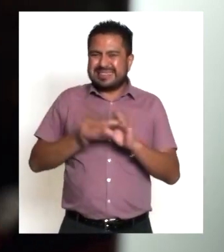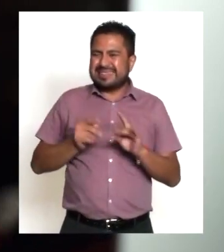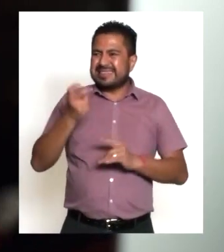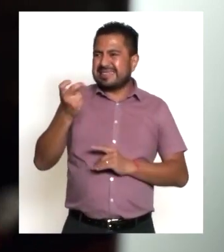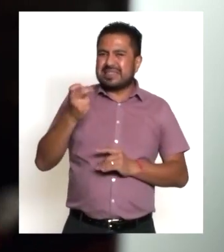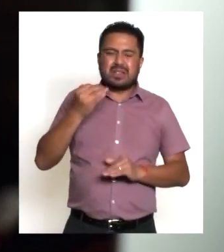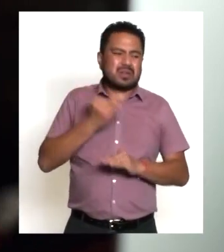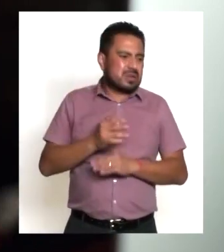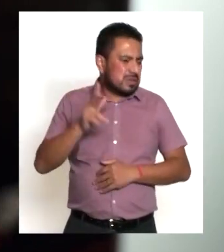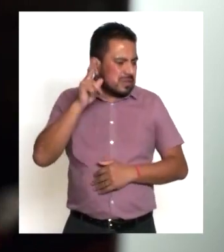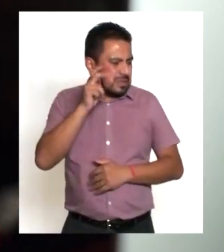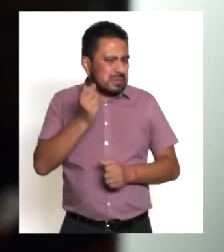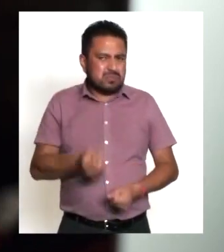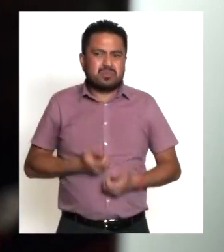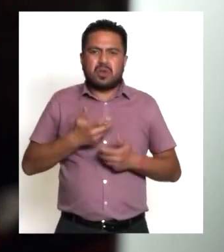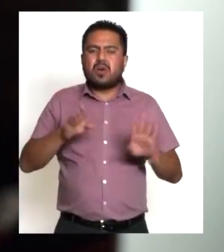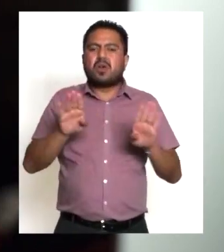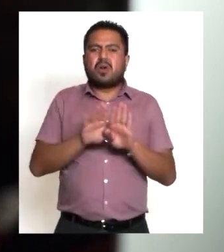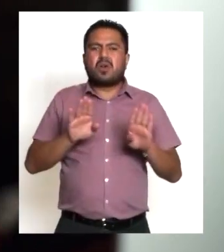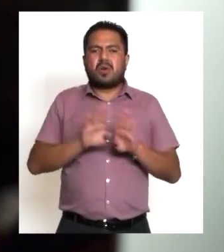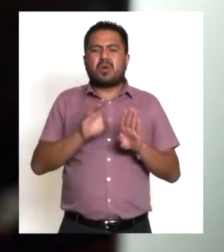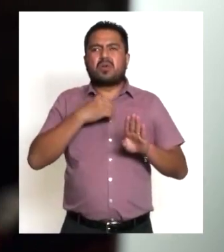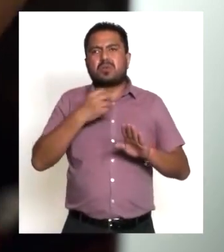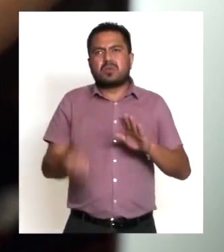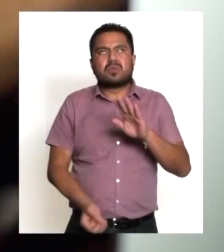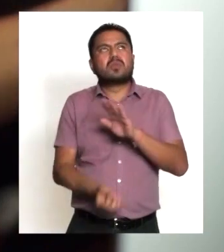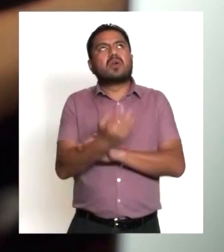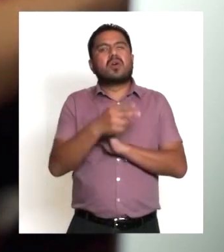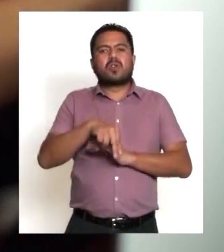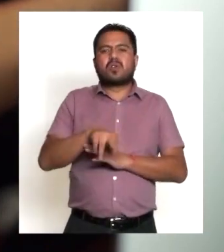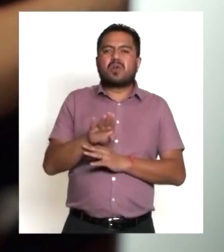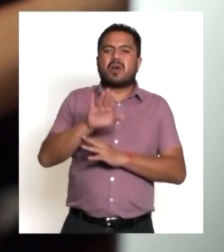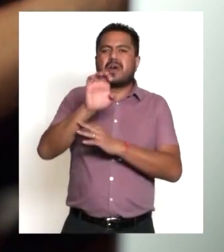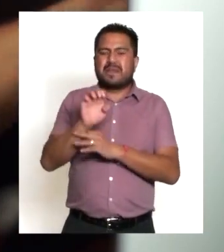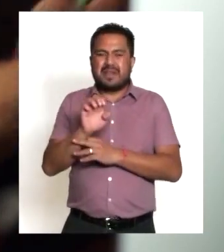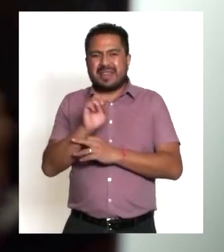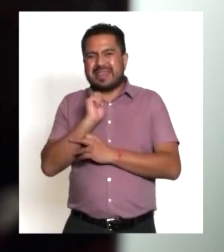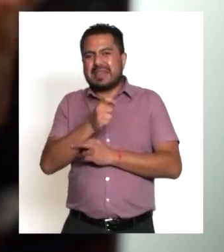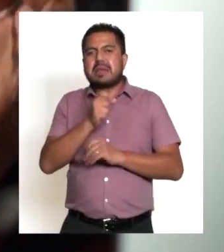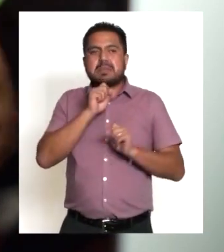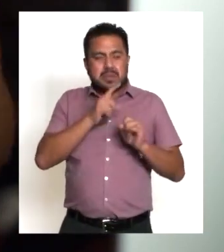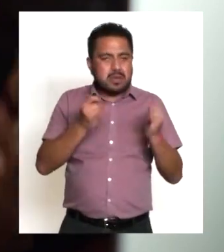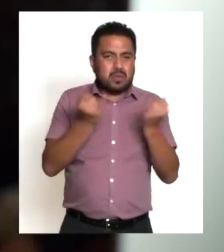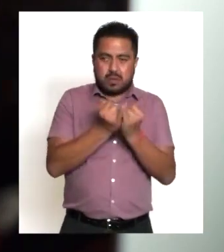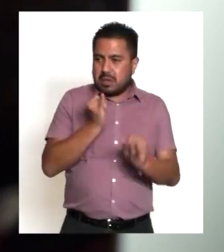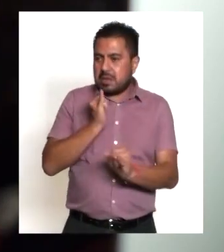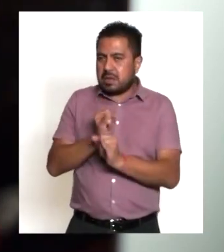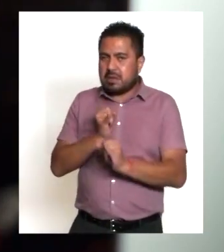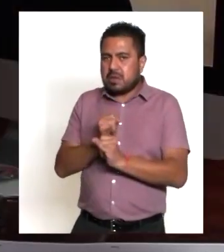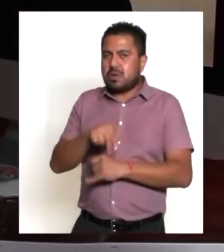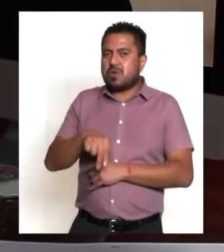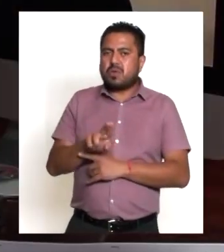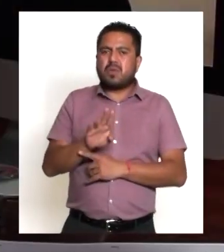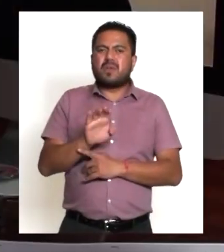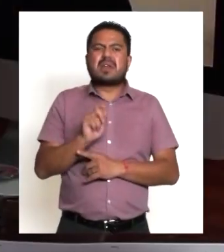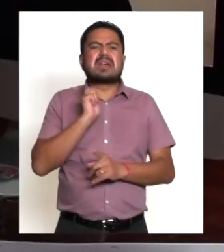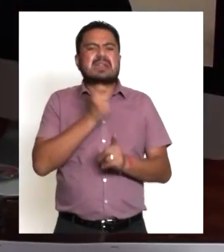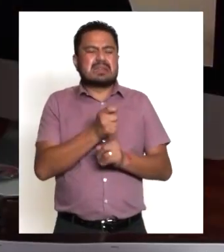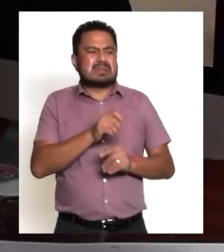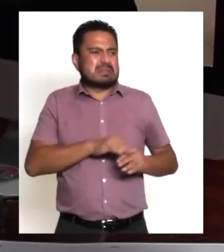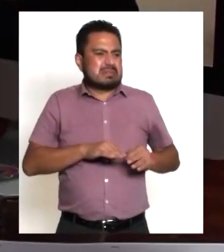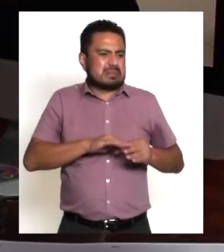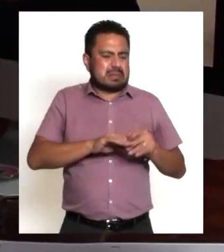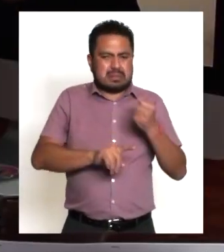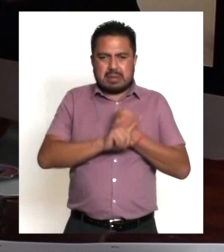veces escuchamos expresiones como lo voy a subir a la nube, ¿no? ¿La nube es lo mismo que Internet? La nube es